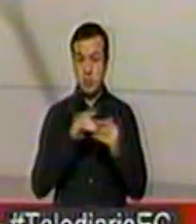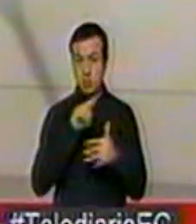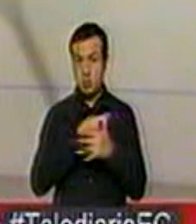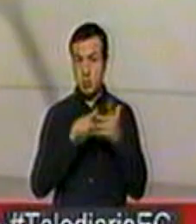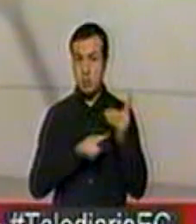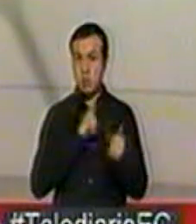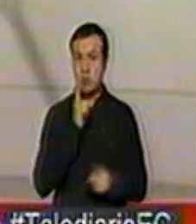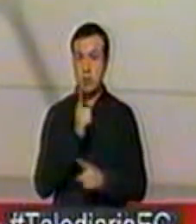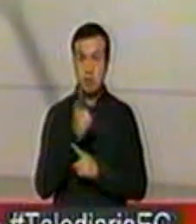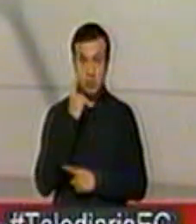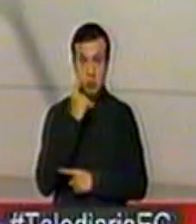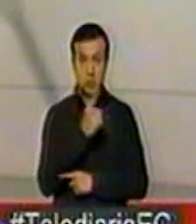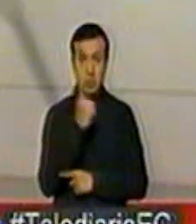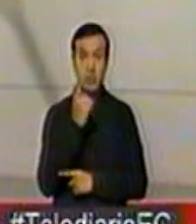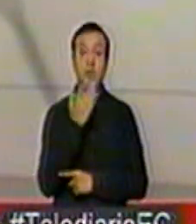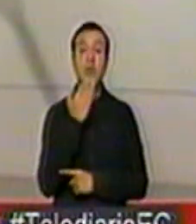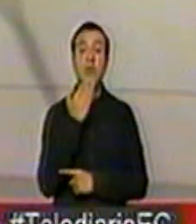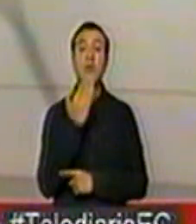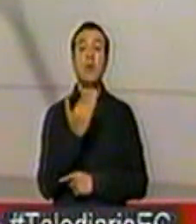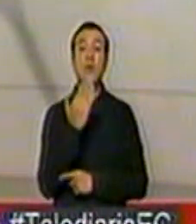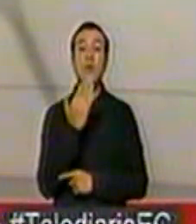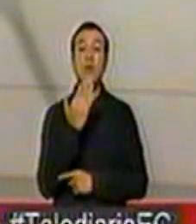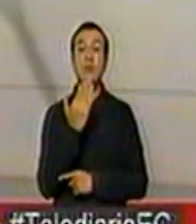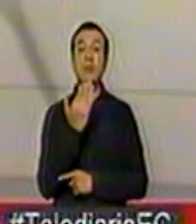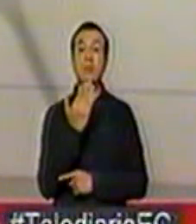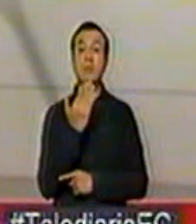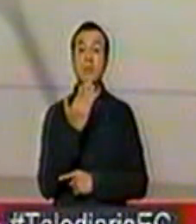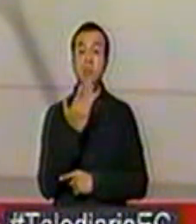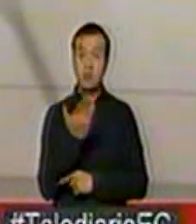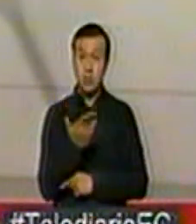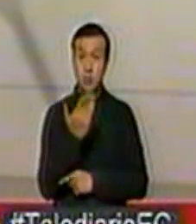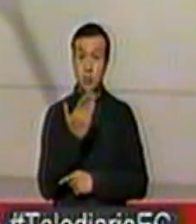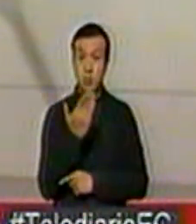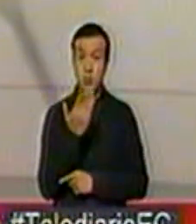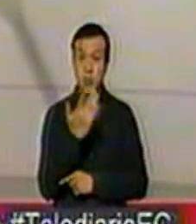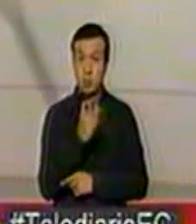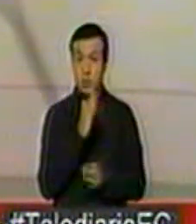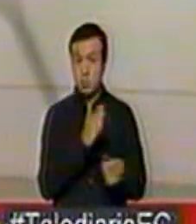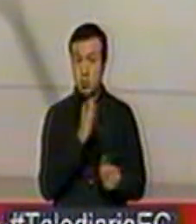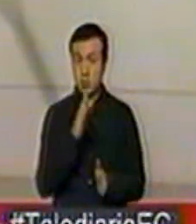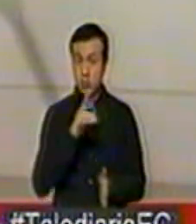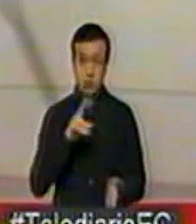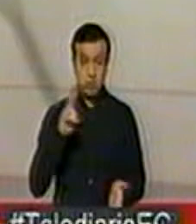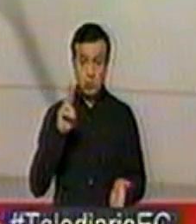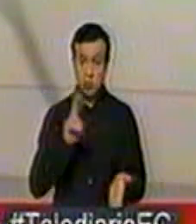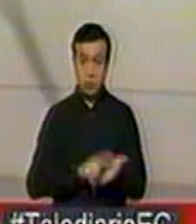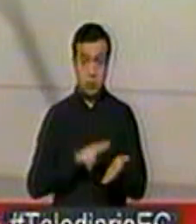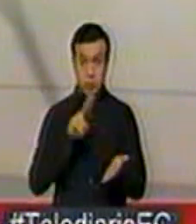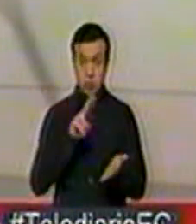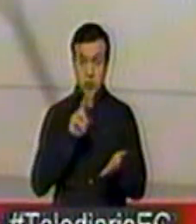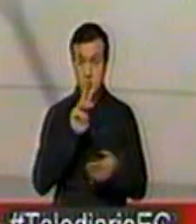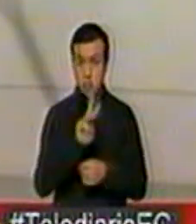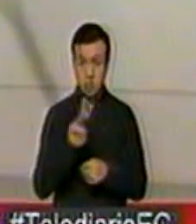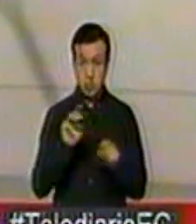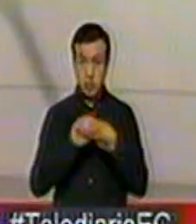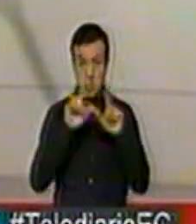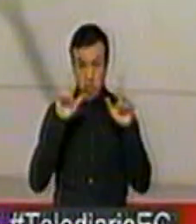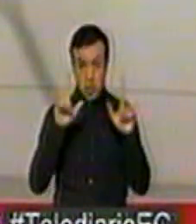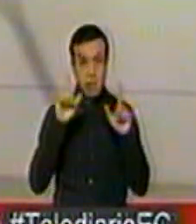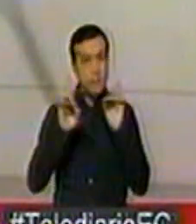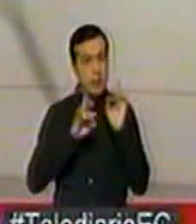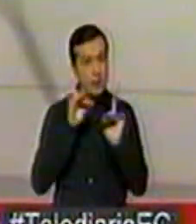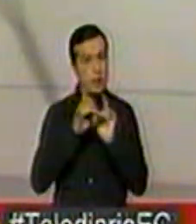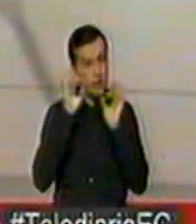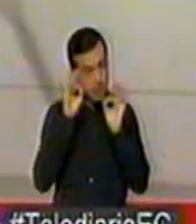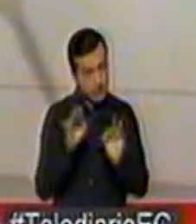necesarios para que esa página web, esa página web del consulado virtual pueda funcionar